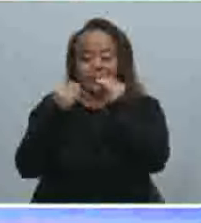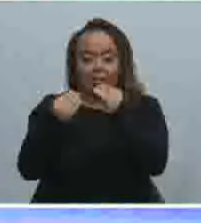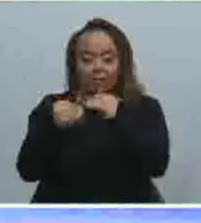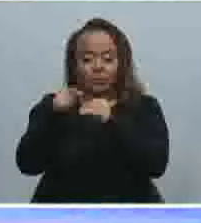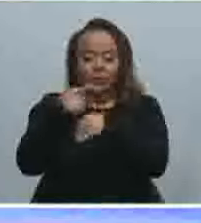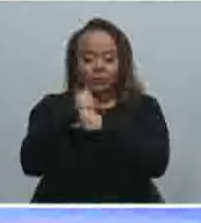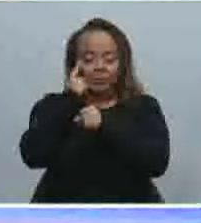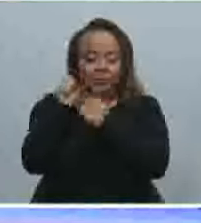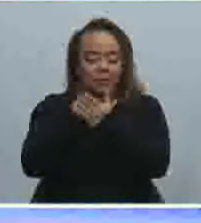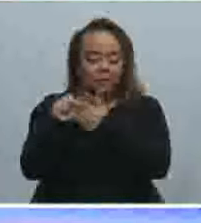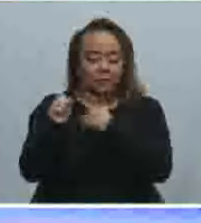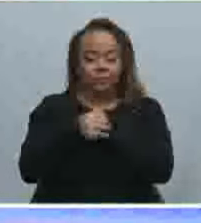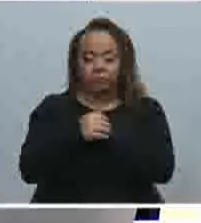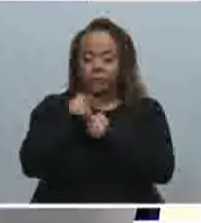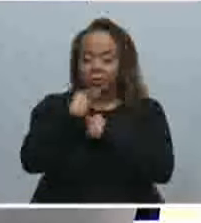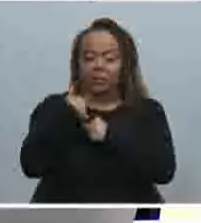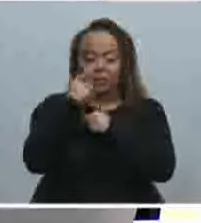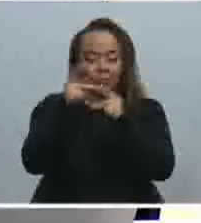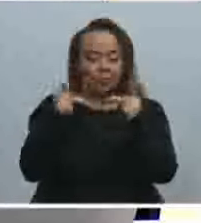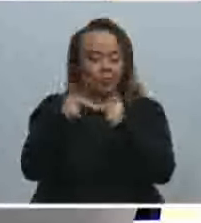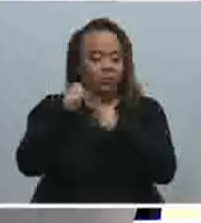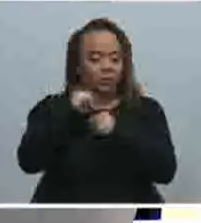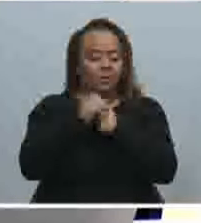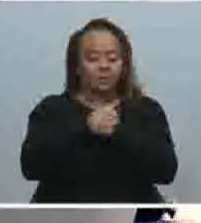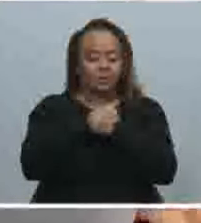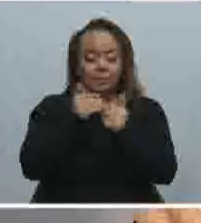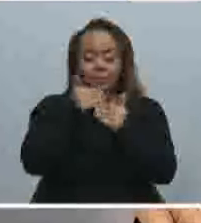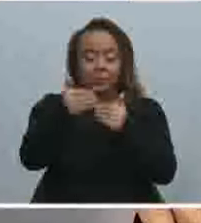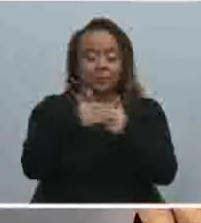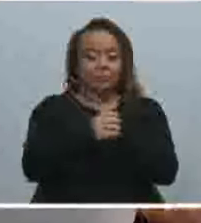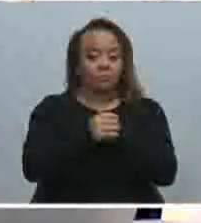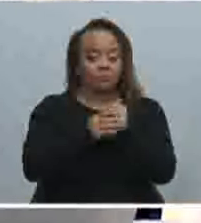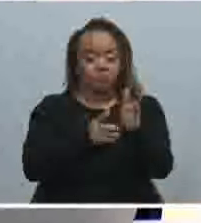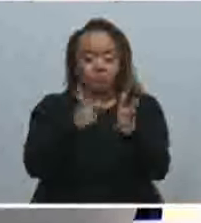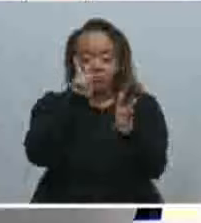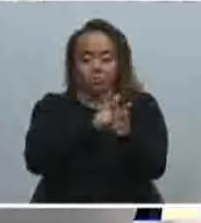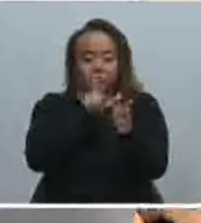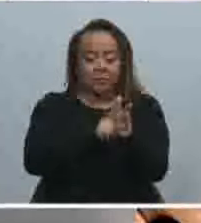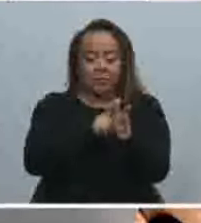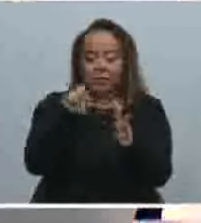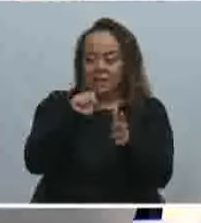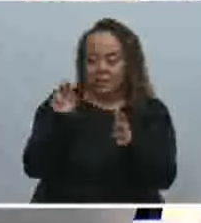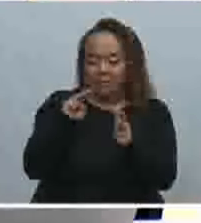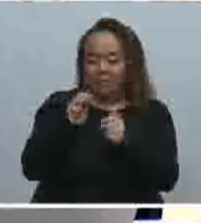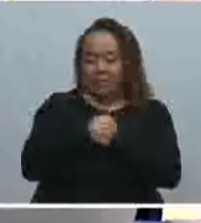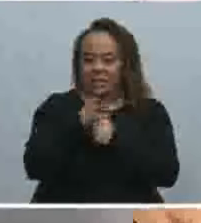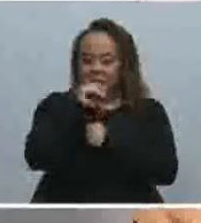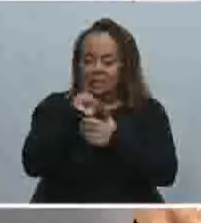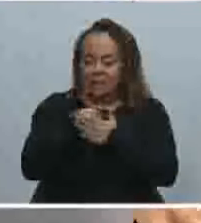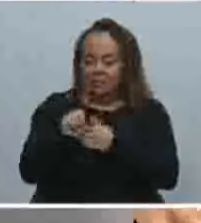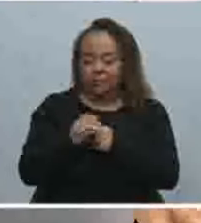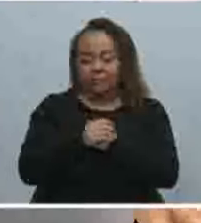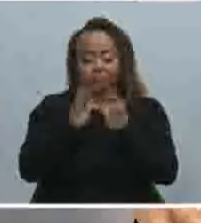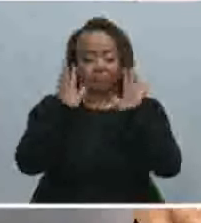para Santos que creo que se gana un tal vez tal vez la gente detrás de la pantalla dirá starling matarrita y Santos de